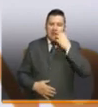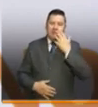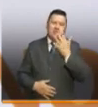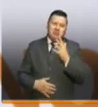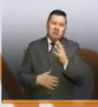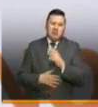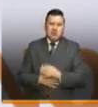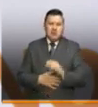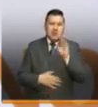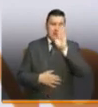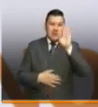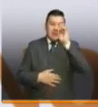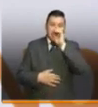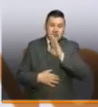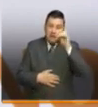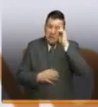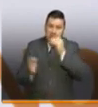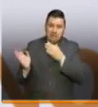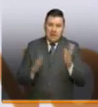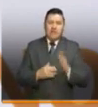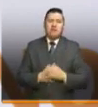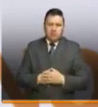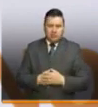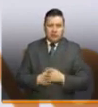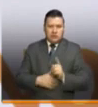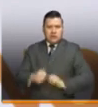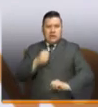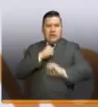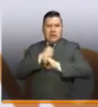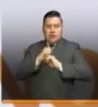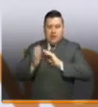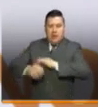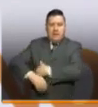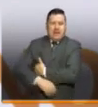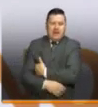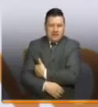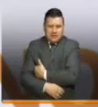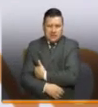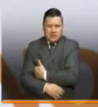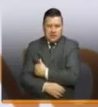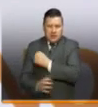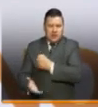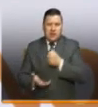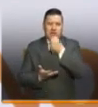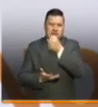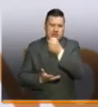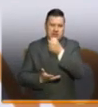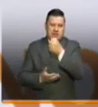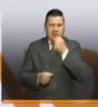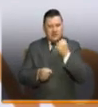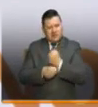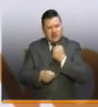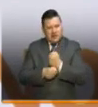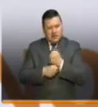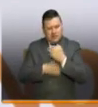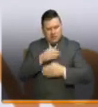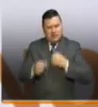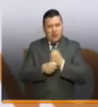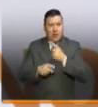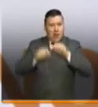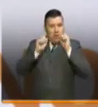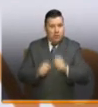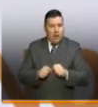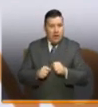la departamento nacional de planeación con el apoyo del ministerio de hacienda con el trabajo que se ha hecho para poder